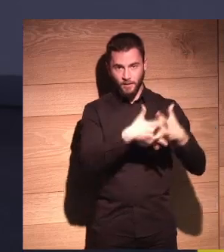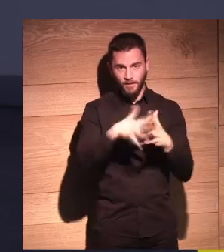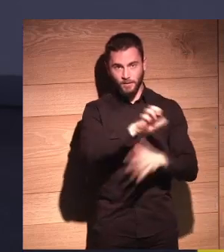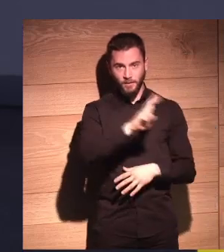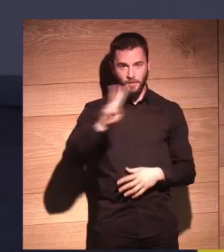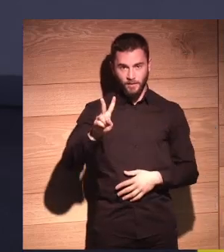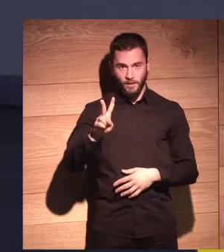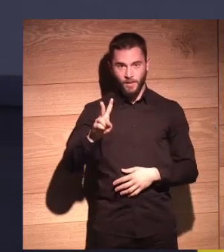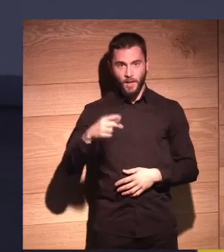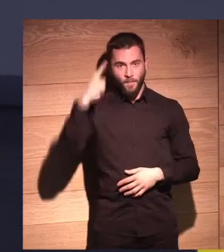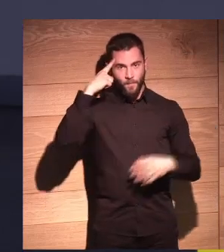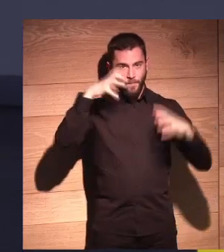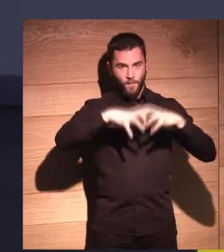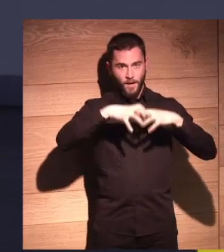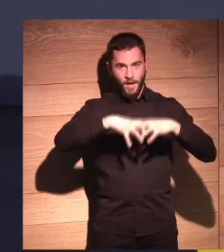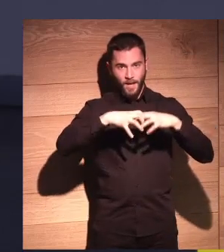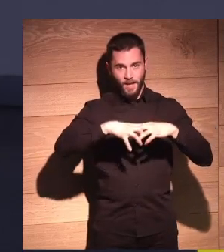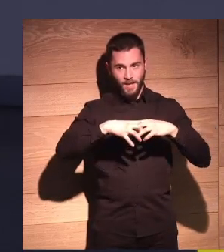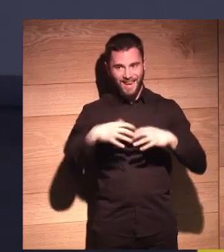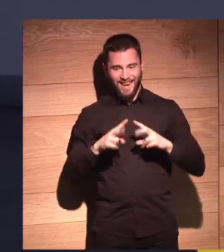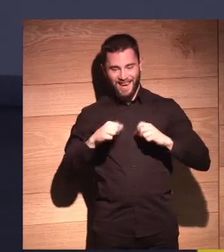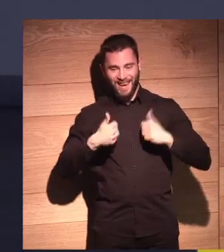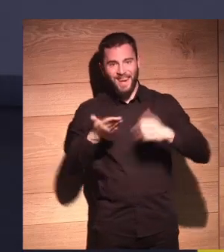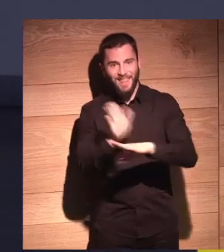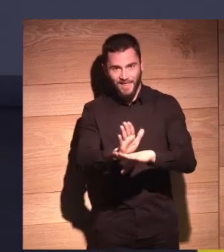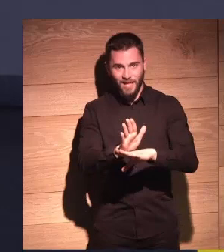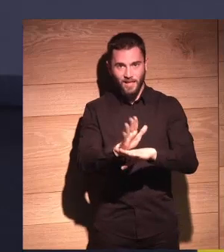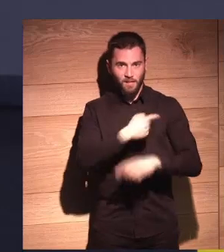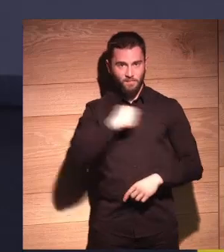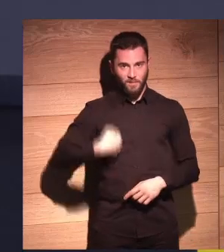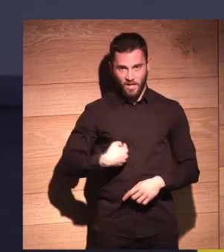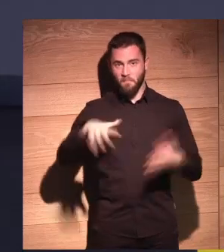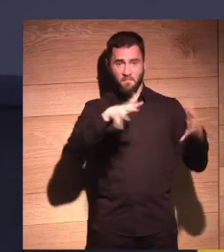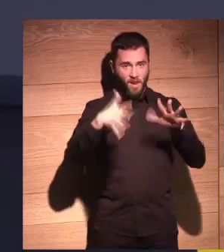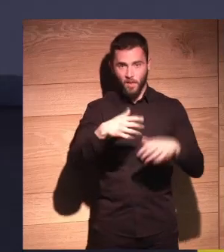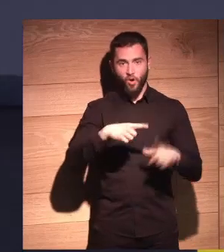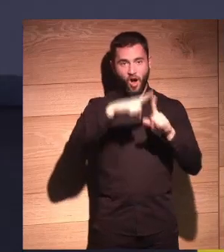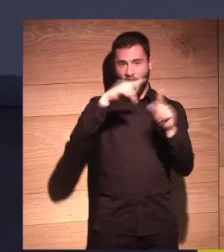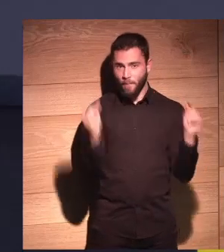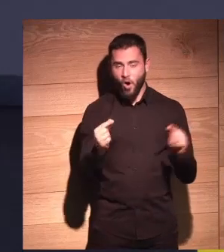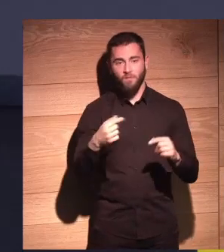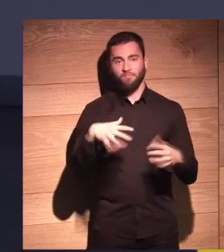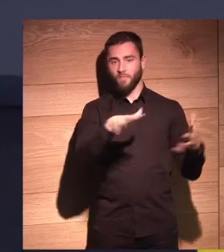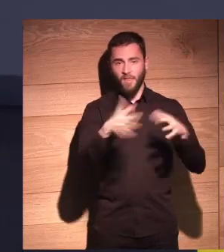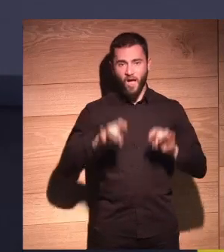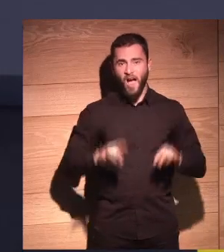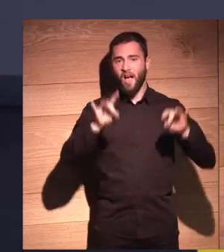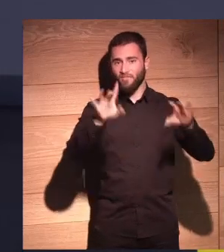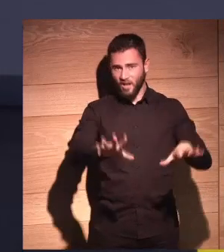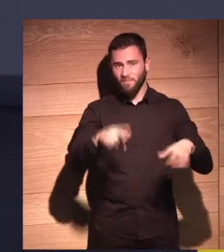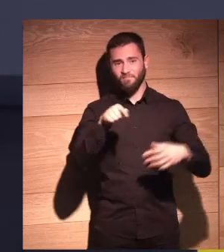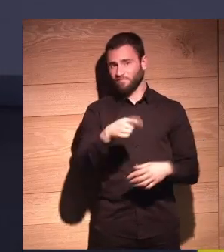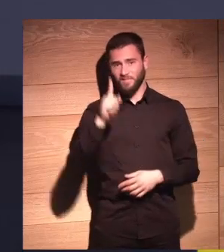Brain Initiative. Hay otro similar en China, hay otro similar en Japón, hay otro similar en Australia. ¿En